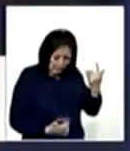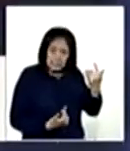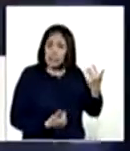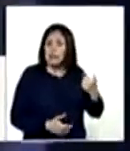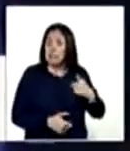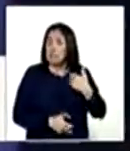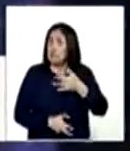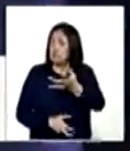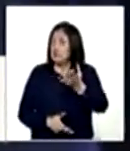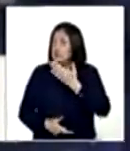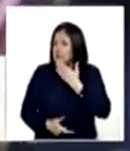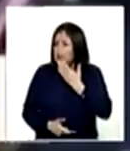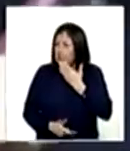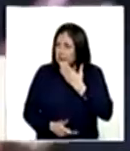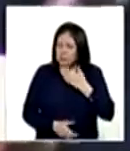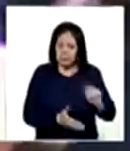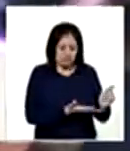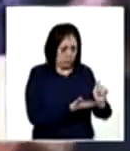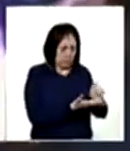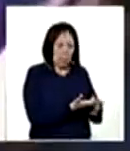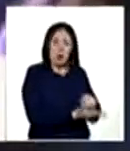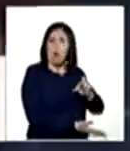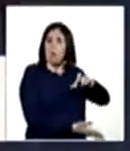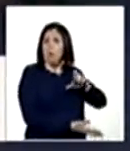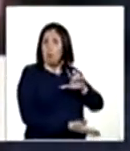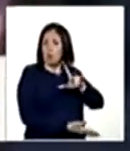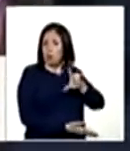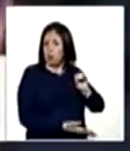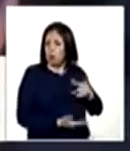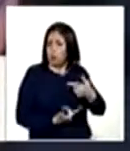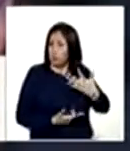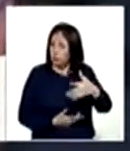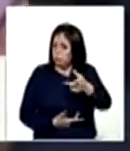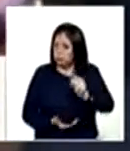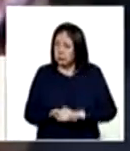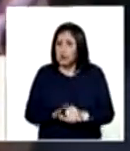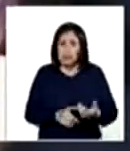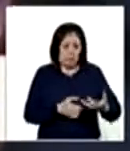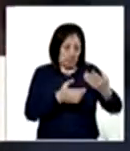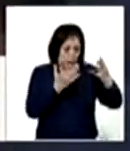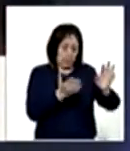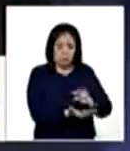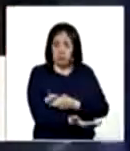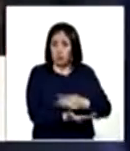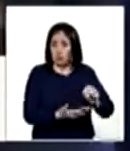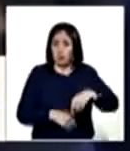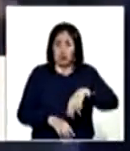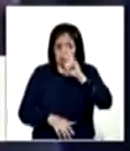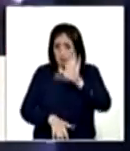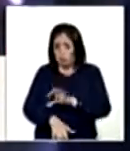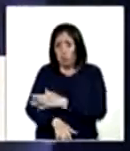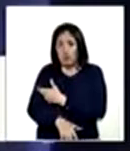obra maestra del gran Augusto Polo Campos, un tema infaltable en el repertorio criollo.